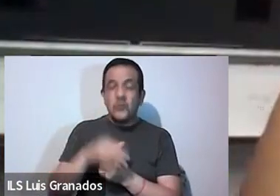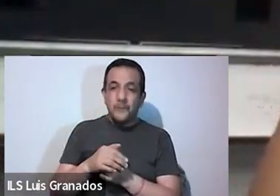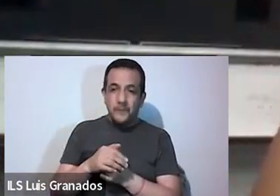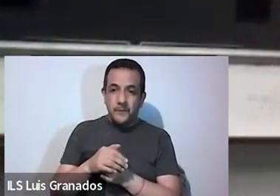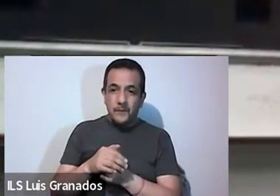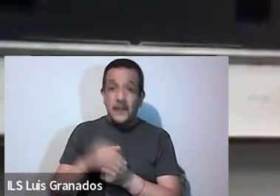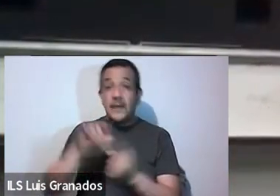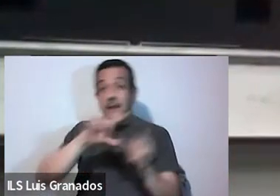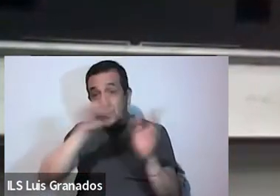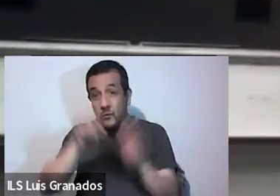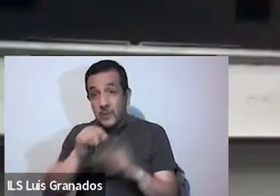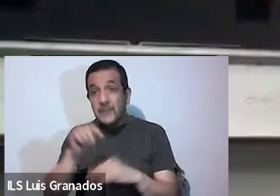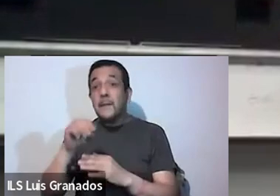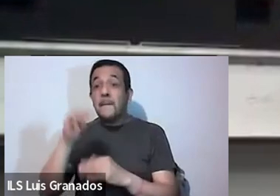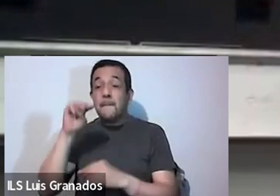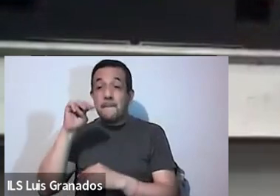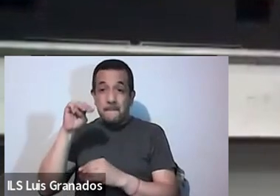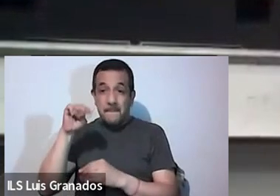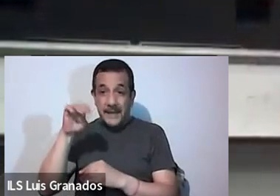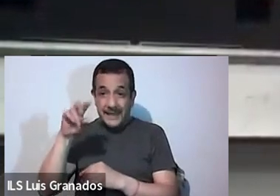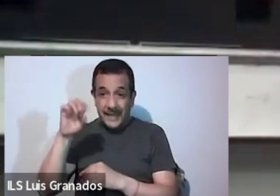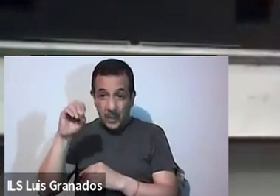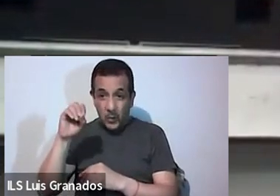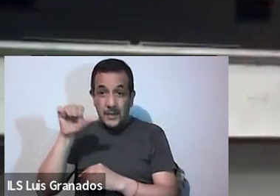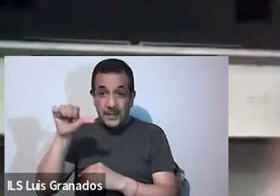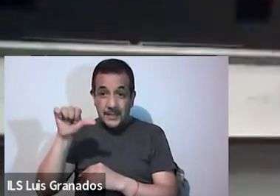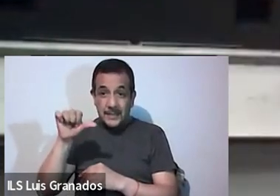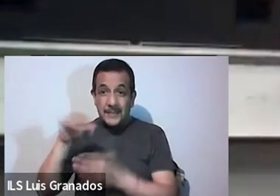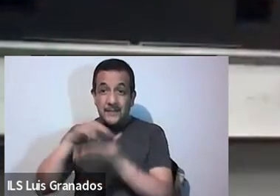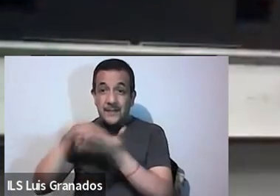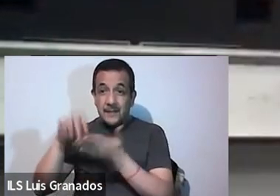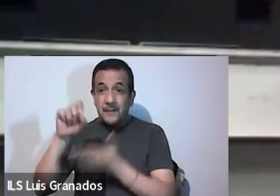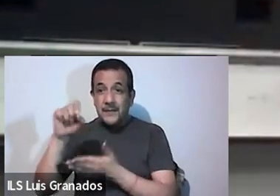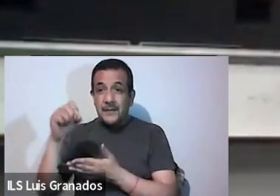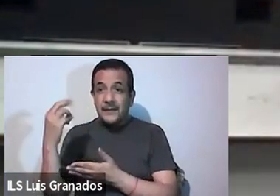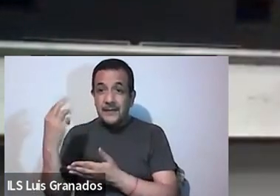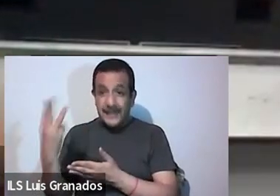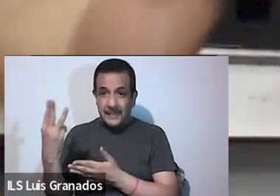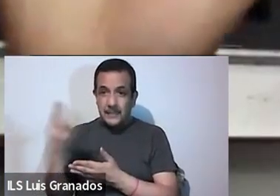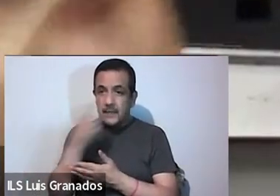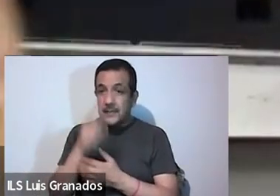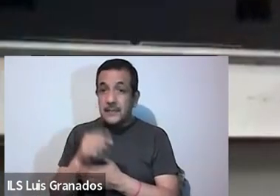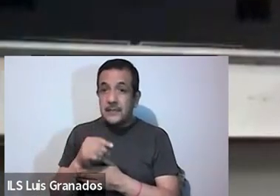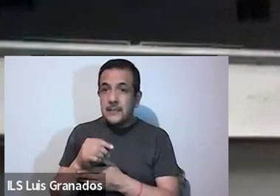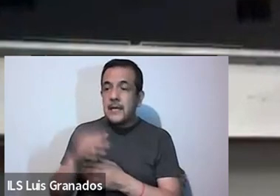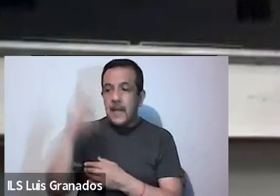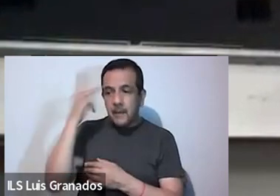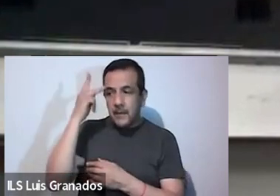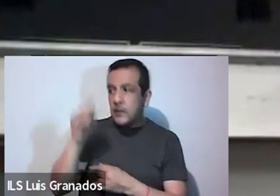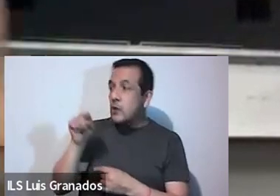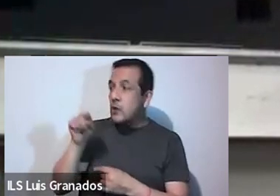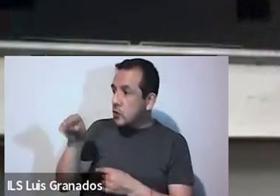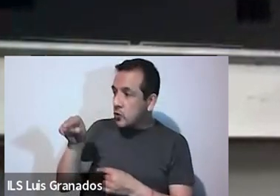versículo 23. Al mismo Pedro le dice, apártate de mí, Satanás. No seas